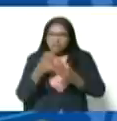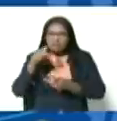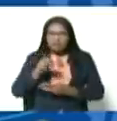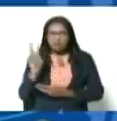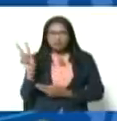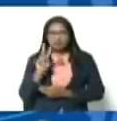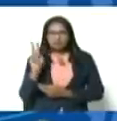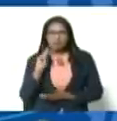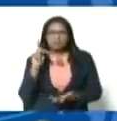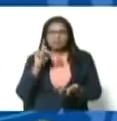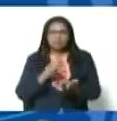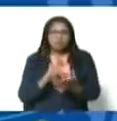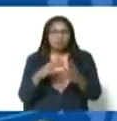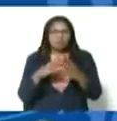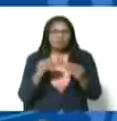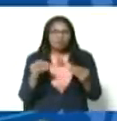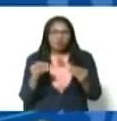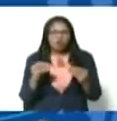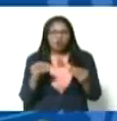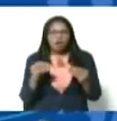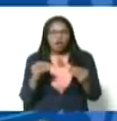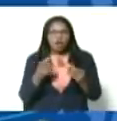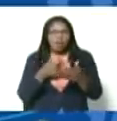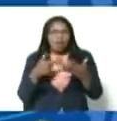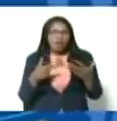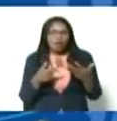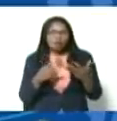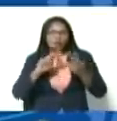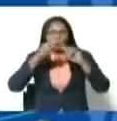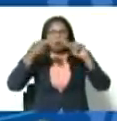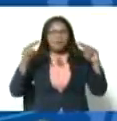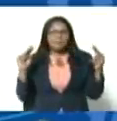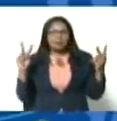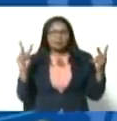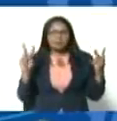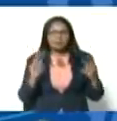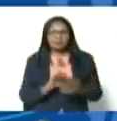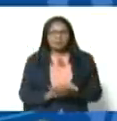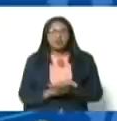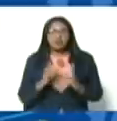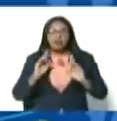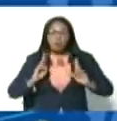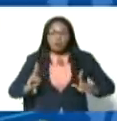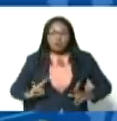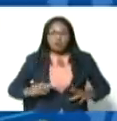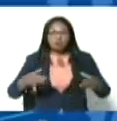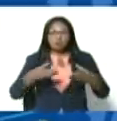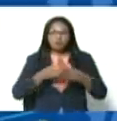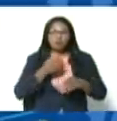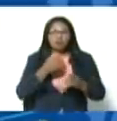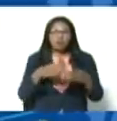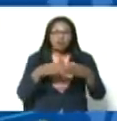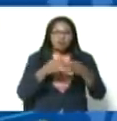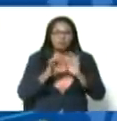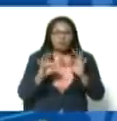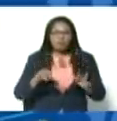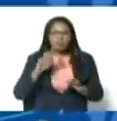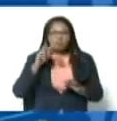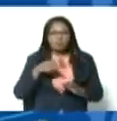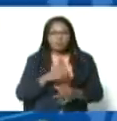a participar de la red de intelectuales por la paz y la humanidad, a participar de reuniones en función del